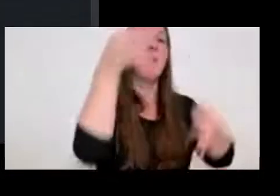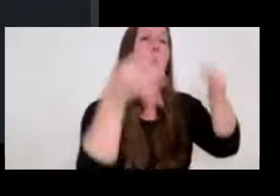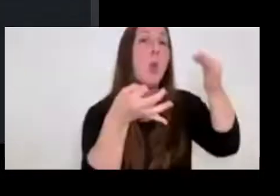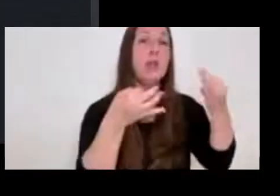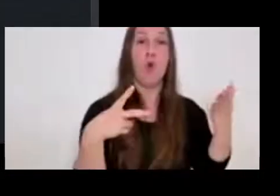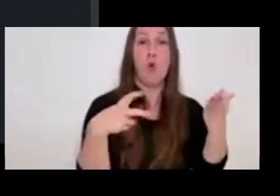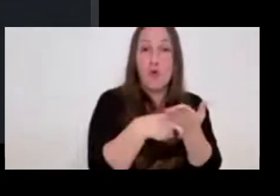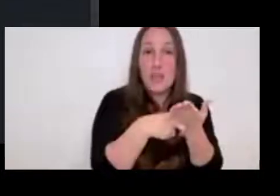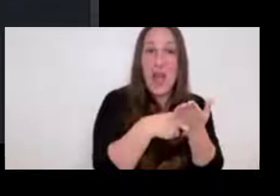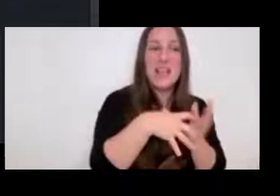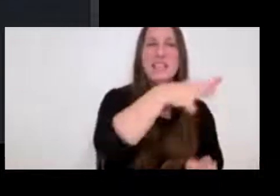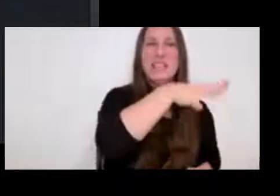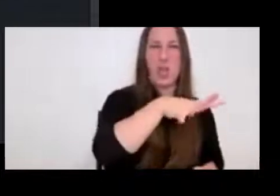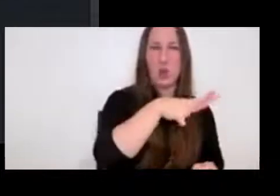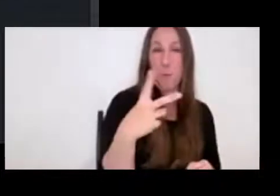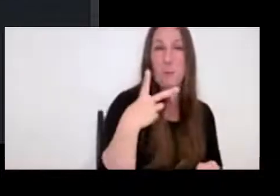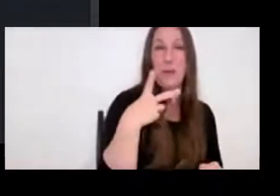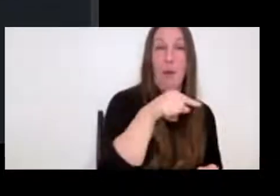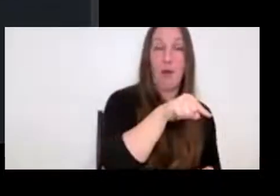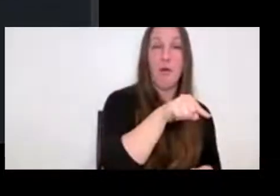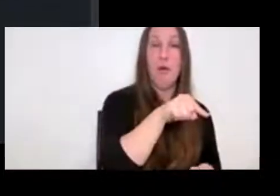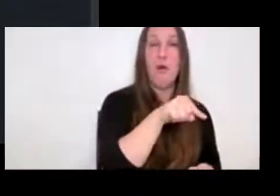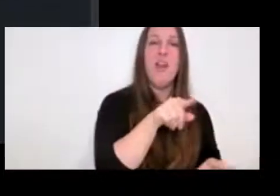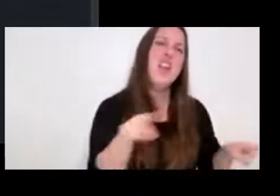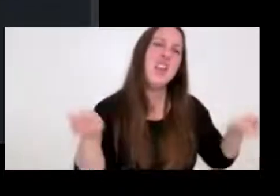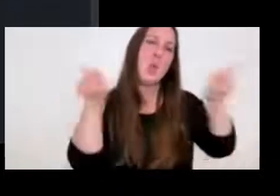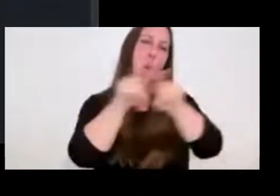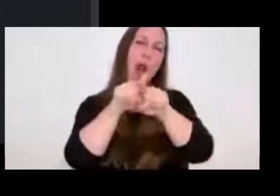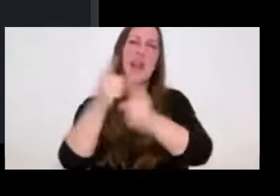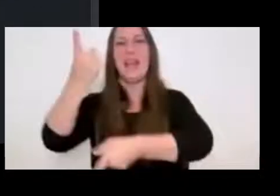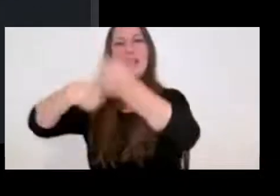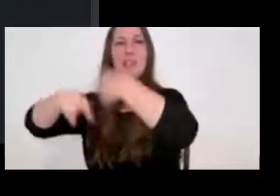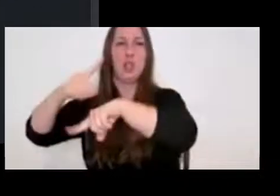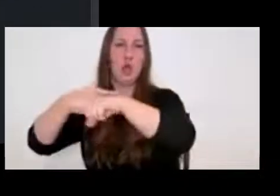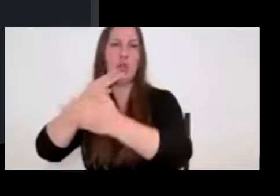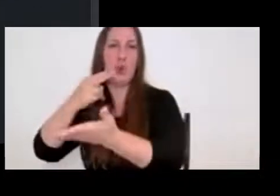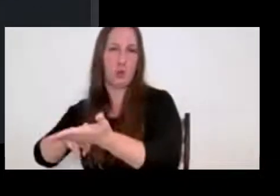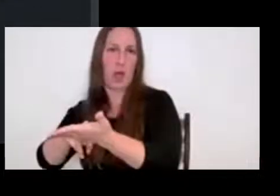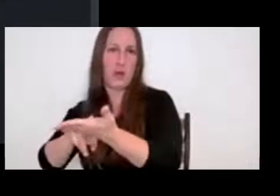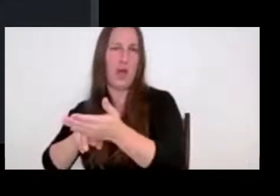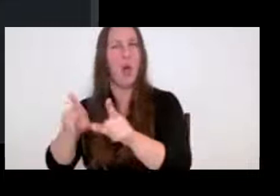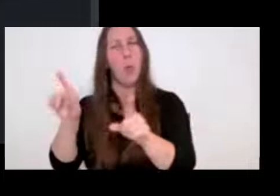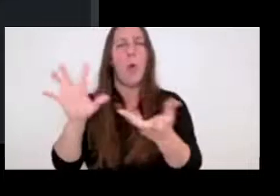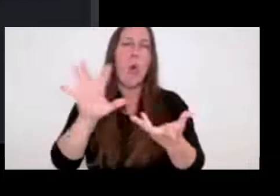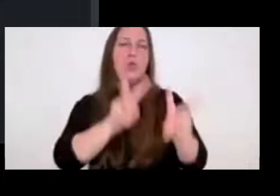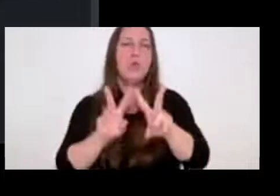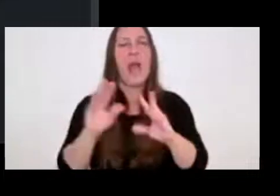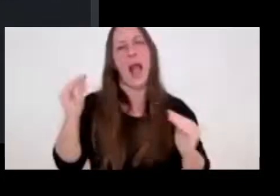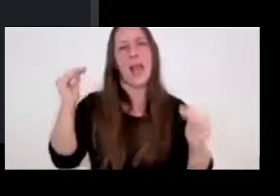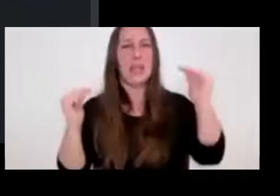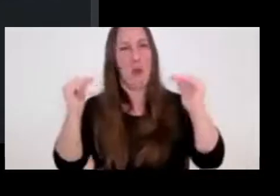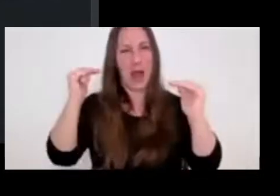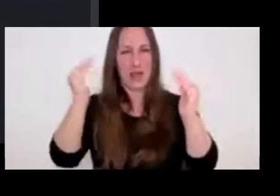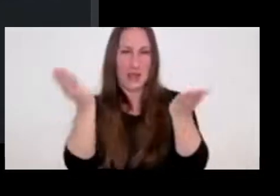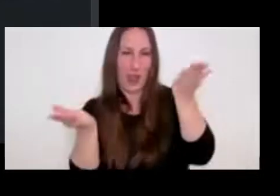el sector privado, digamos, ¿no?, se iguale con la gestión tributaria, o por lo menos sea equivalente, digamos, ¿cierto?